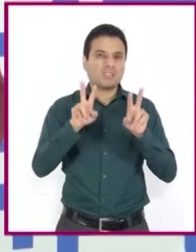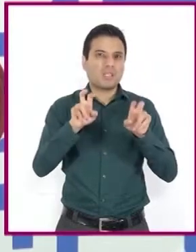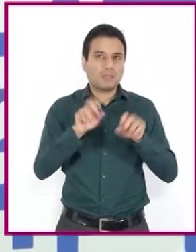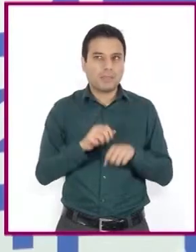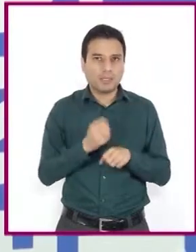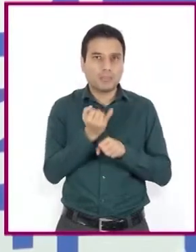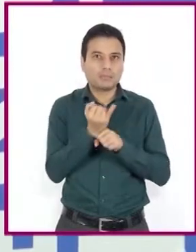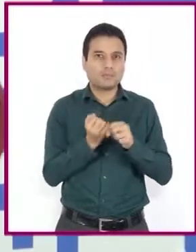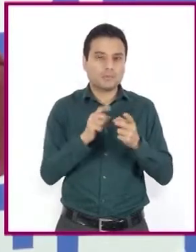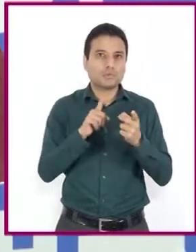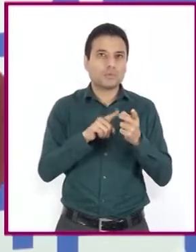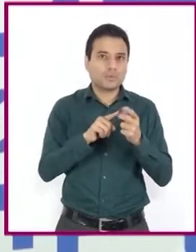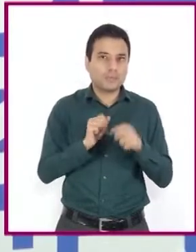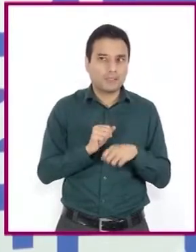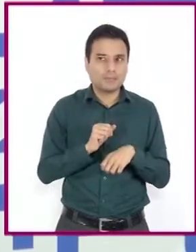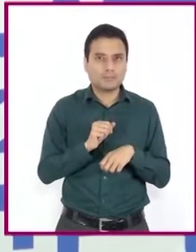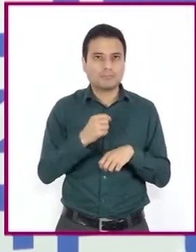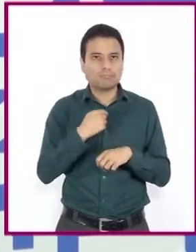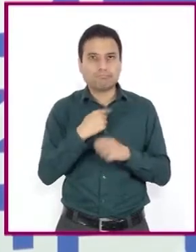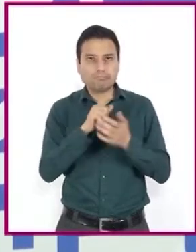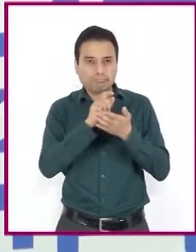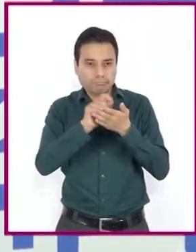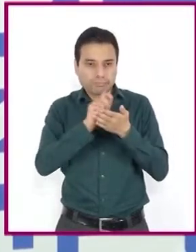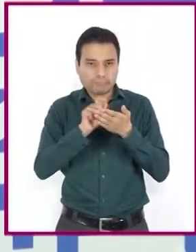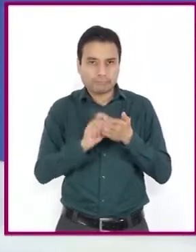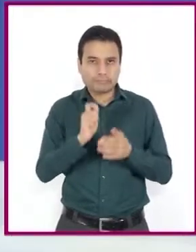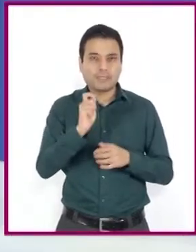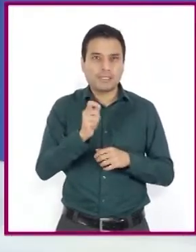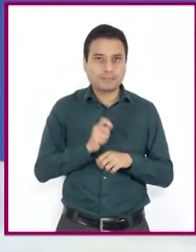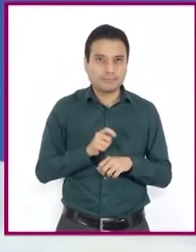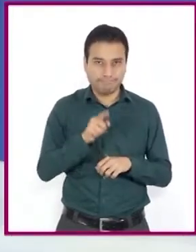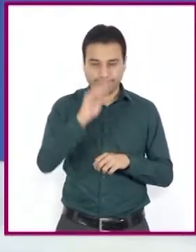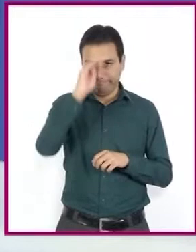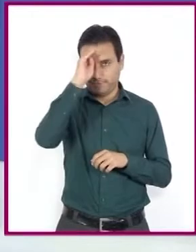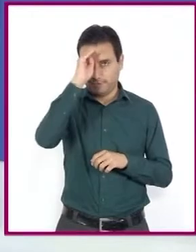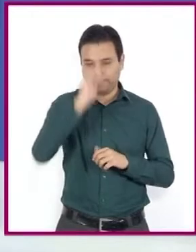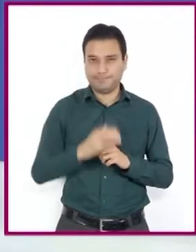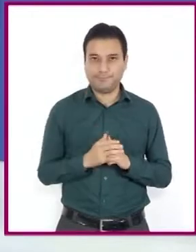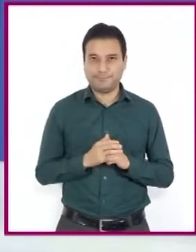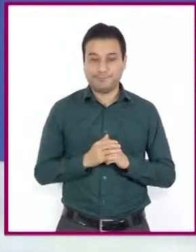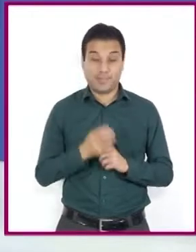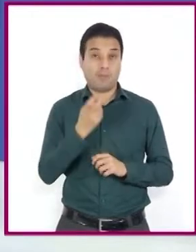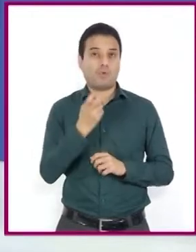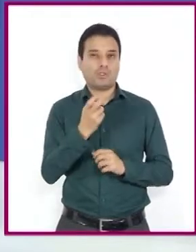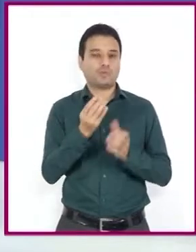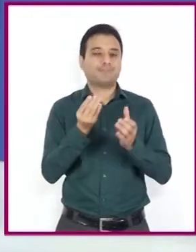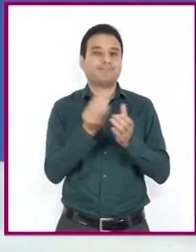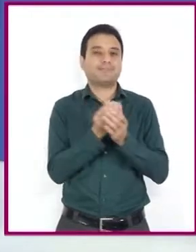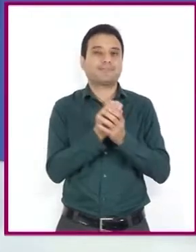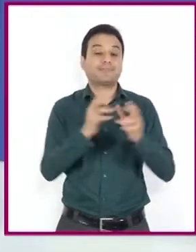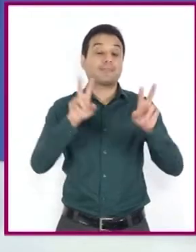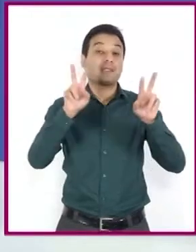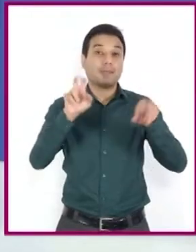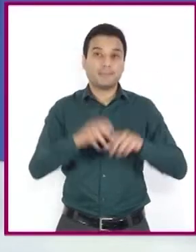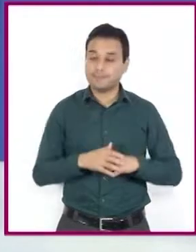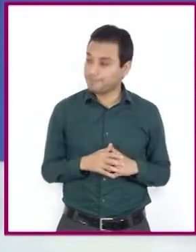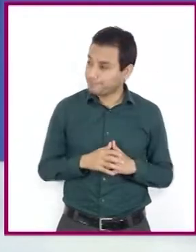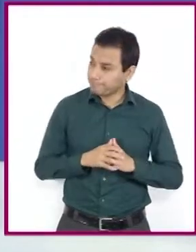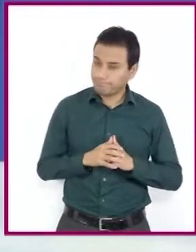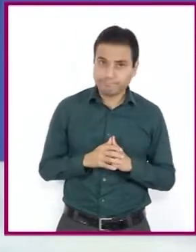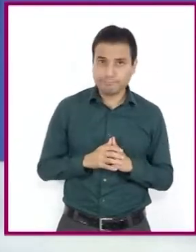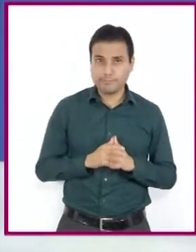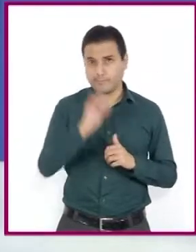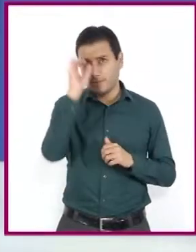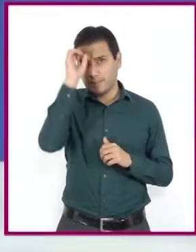fuentes y las ideas que vamos a defender. Por ello, nuestra sesión se llama ¿Cómo escribir un